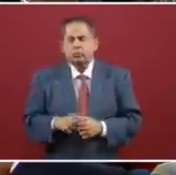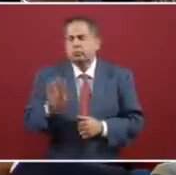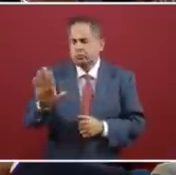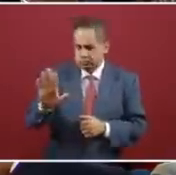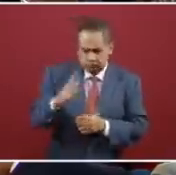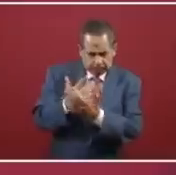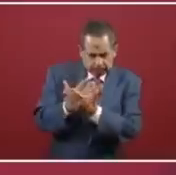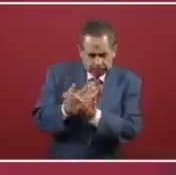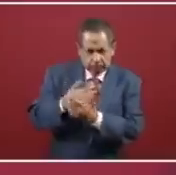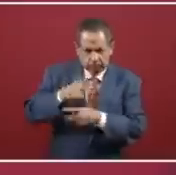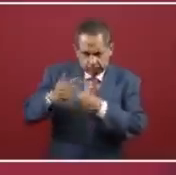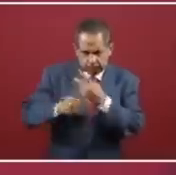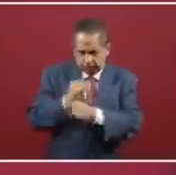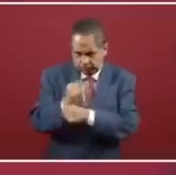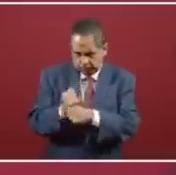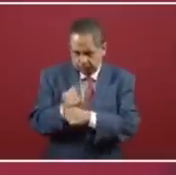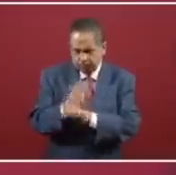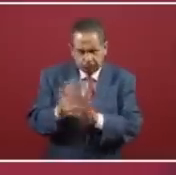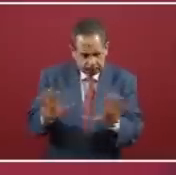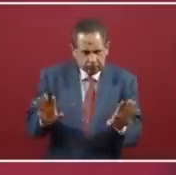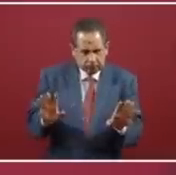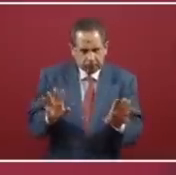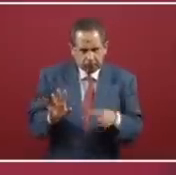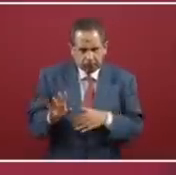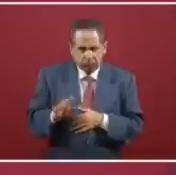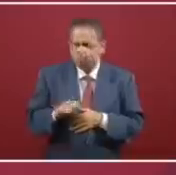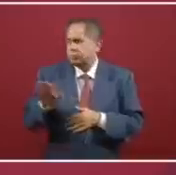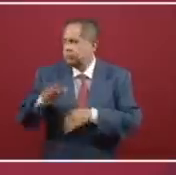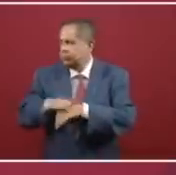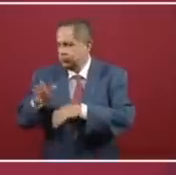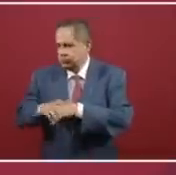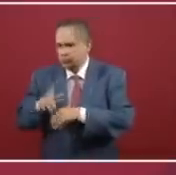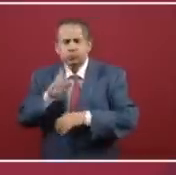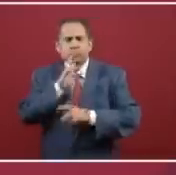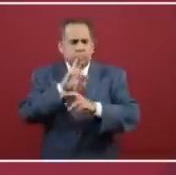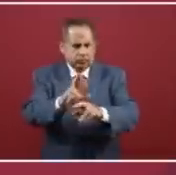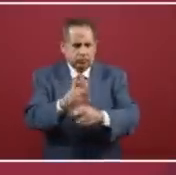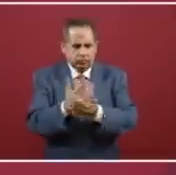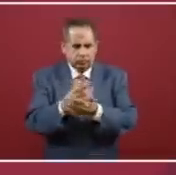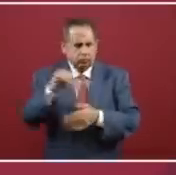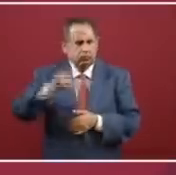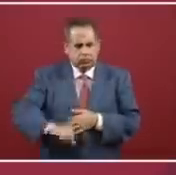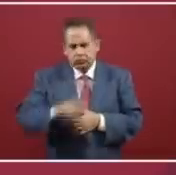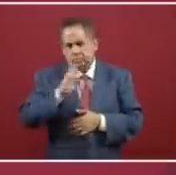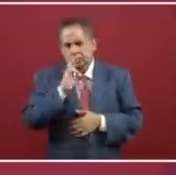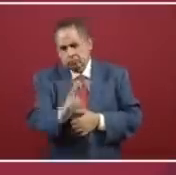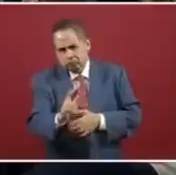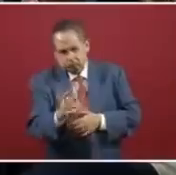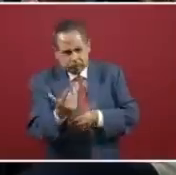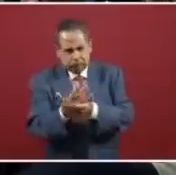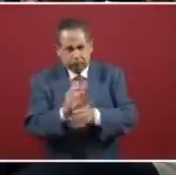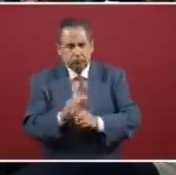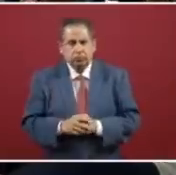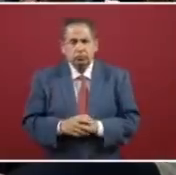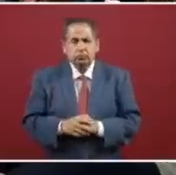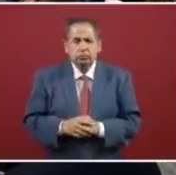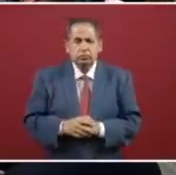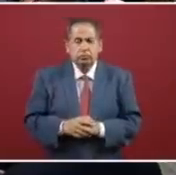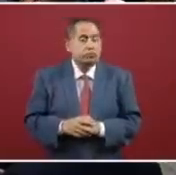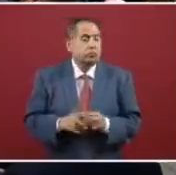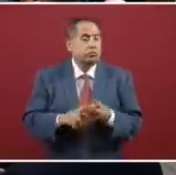investigar este les respondemos hoy haría un